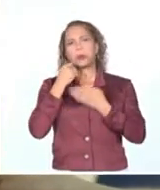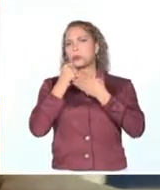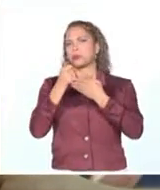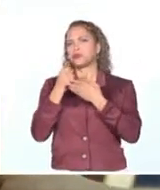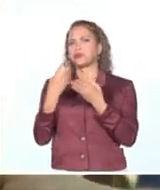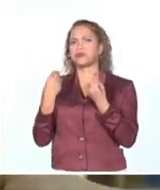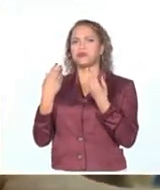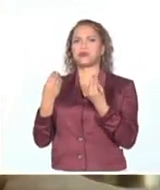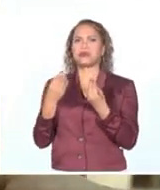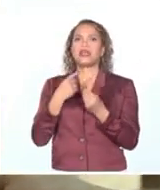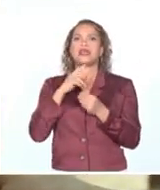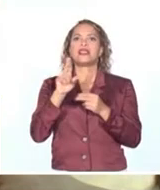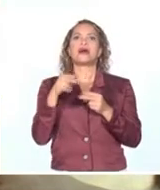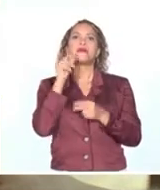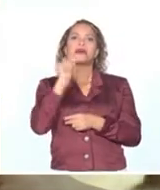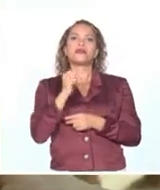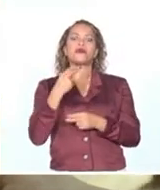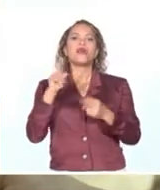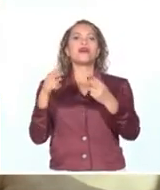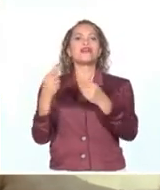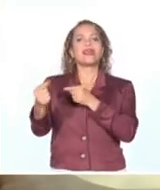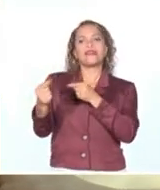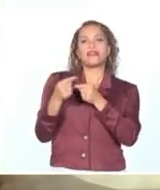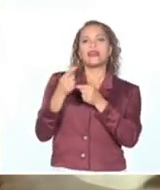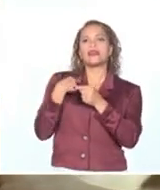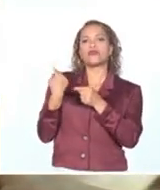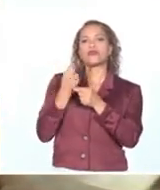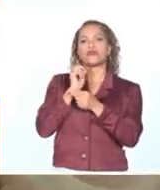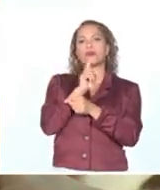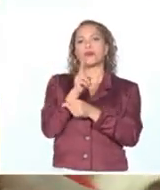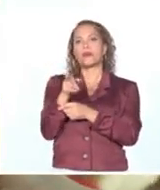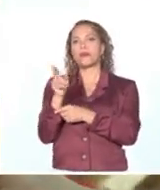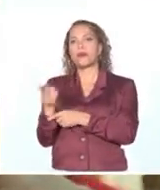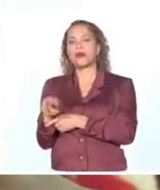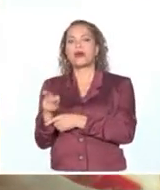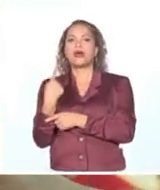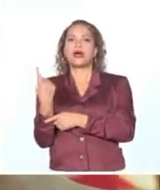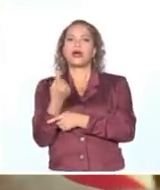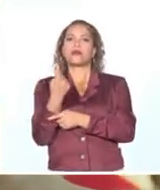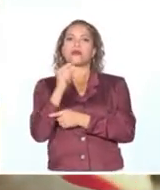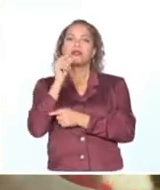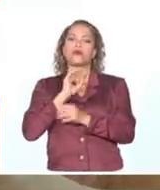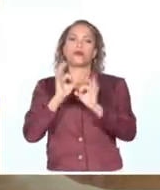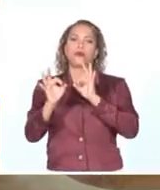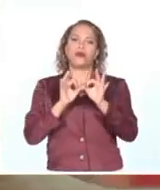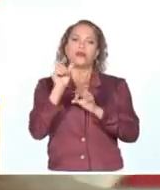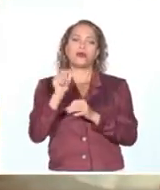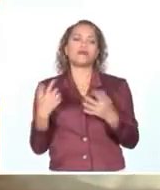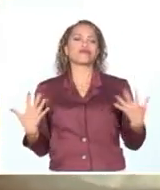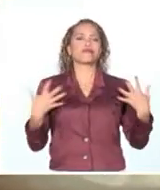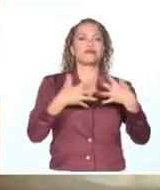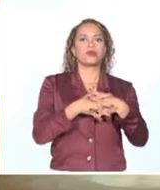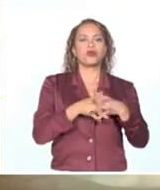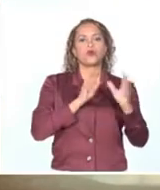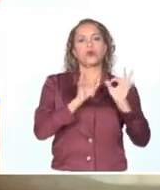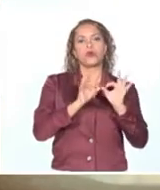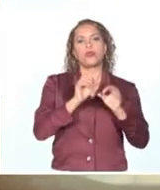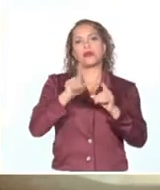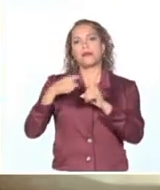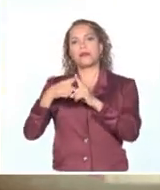los cuidadores se acercan a nosotros y nosotros entonces orientamos a los cuidadores, y ahí es otro vínculo, Quisicuaba, cuidador y